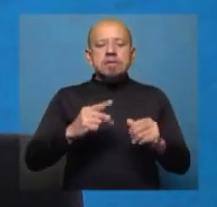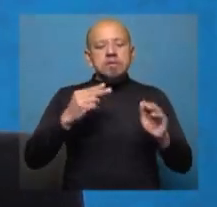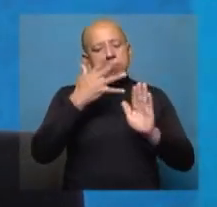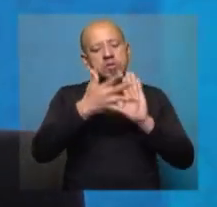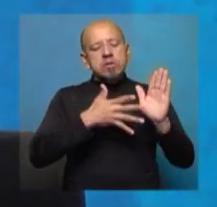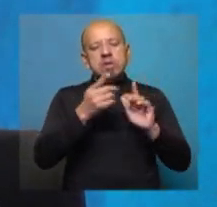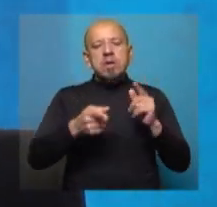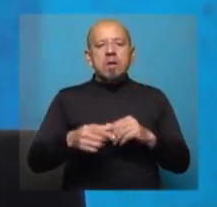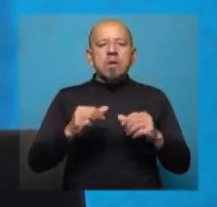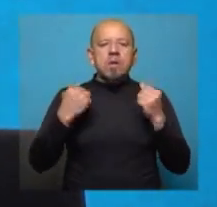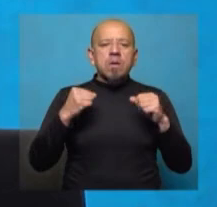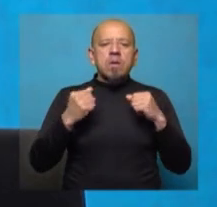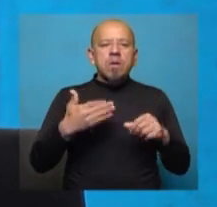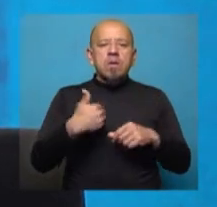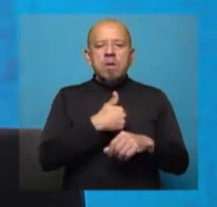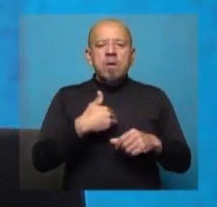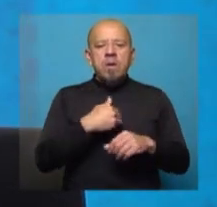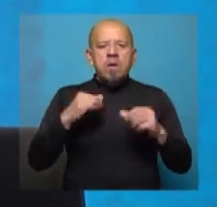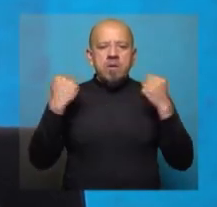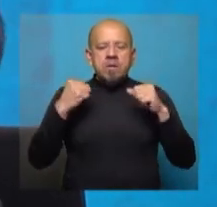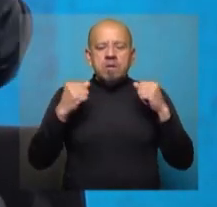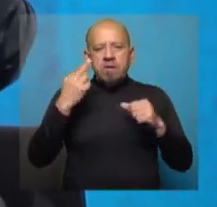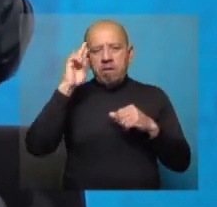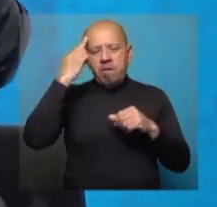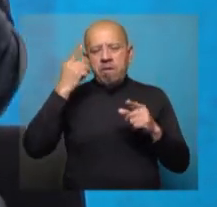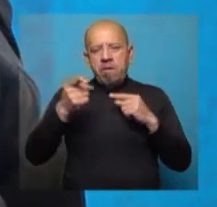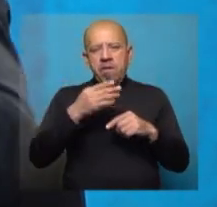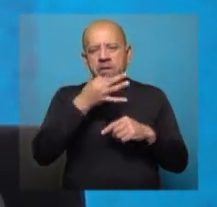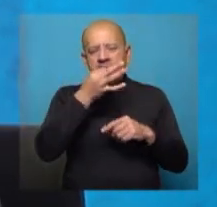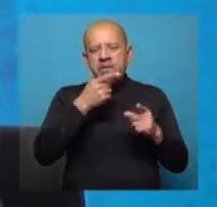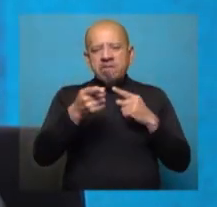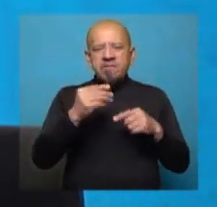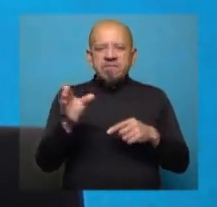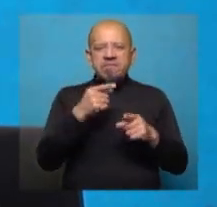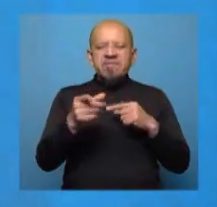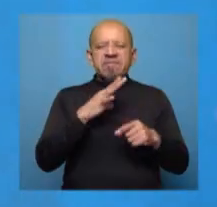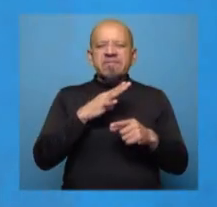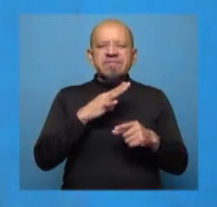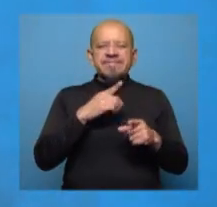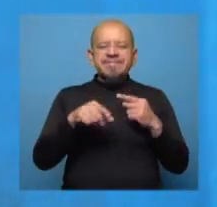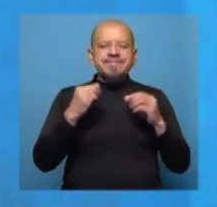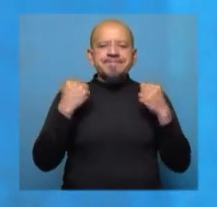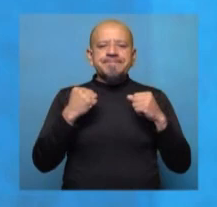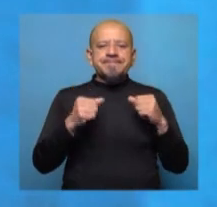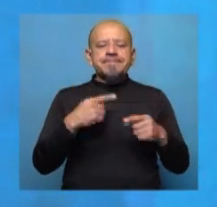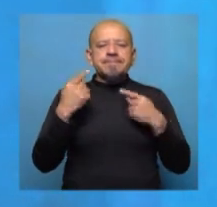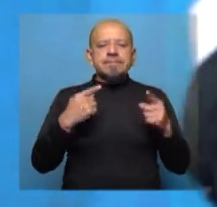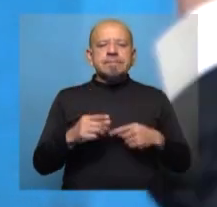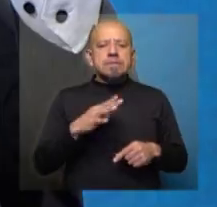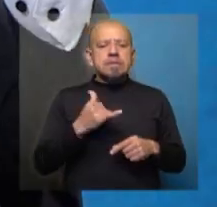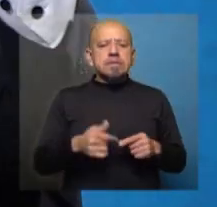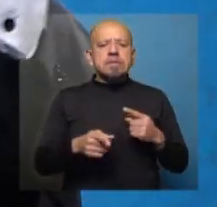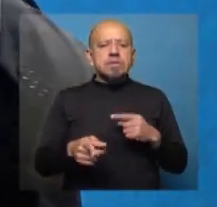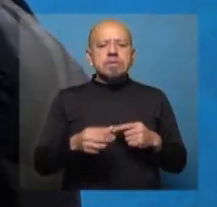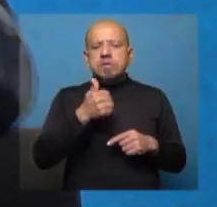cuando Mira este el rol del deporte en el Uruguay el primer blo que contabas un poco también todo lo que significa Cómo atraviesa el deporte de distintas áreas tiene una mirada